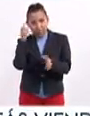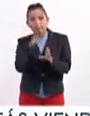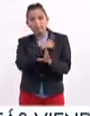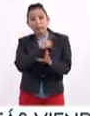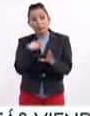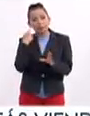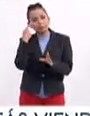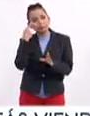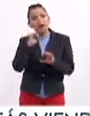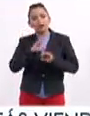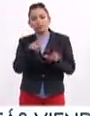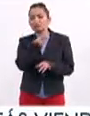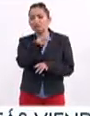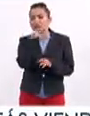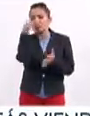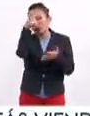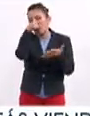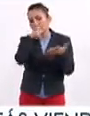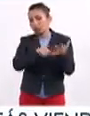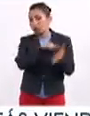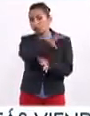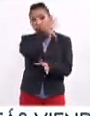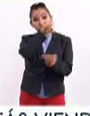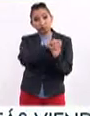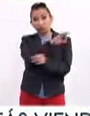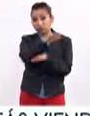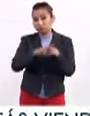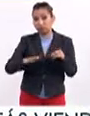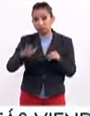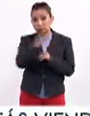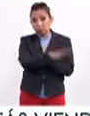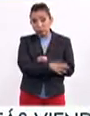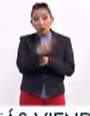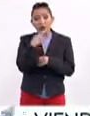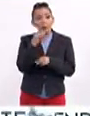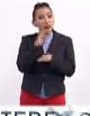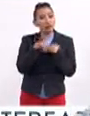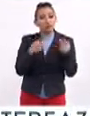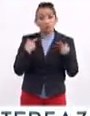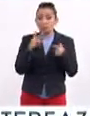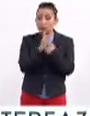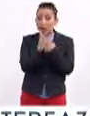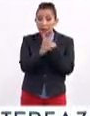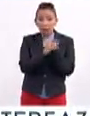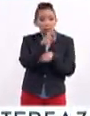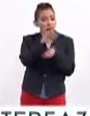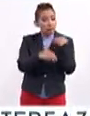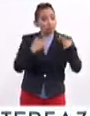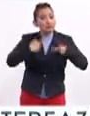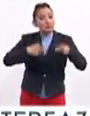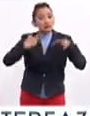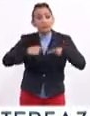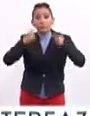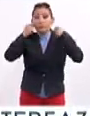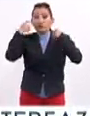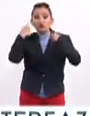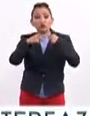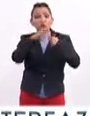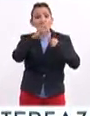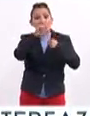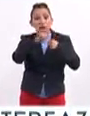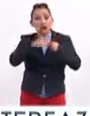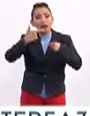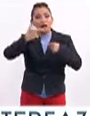debe entenderse que sus 17 objetivos son universales. Aplica para todos los países y todas las personas sin importar su